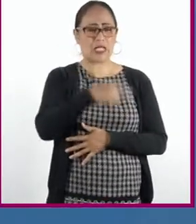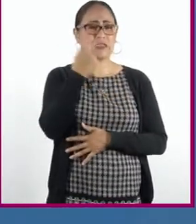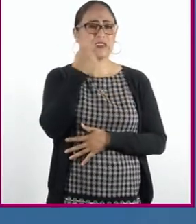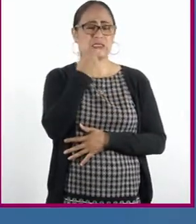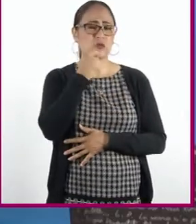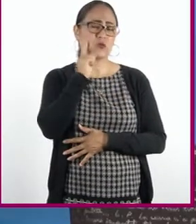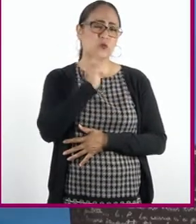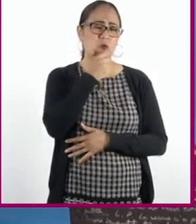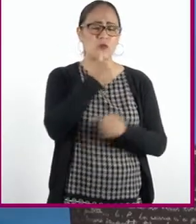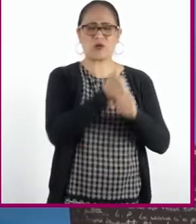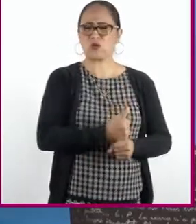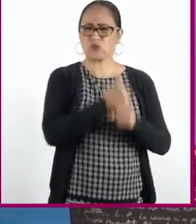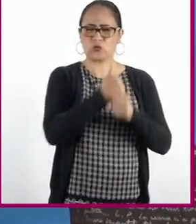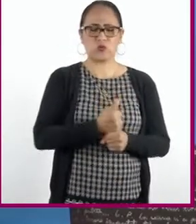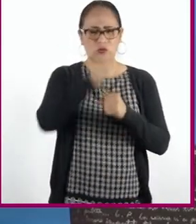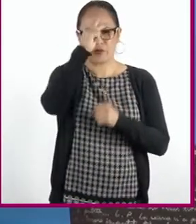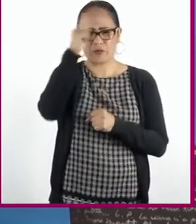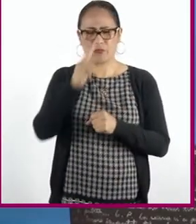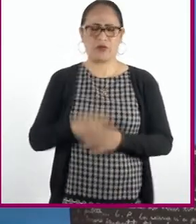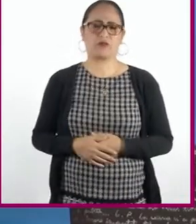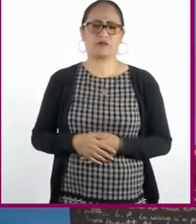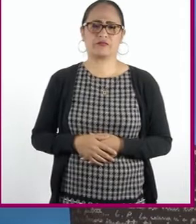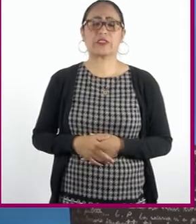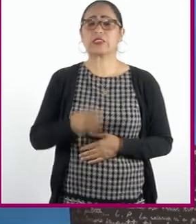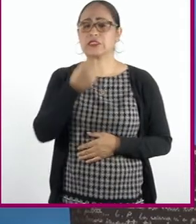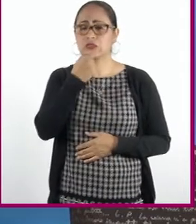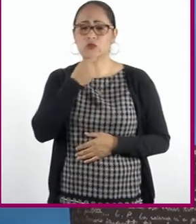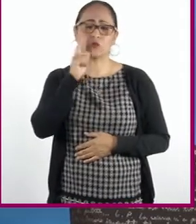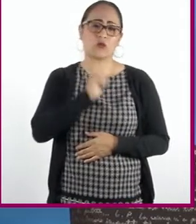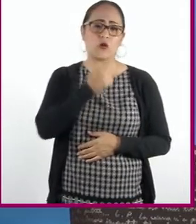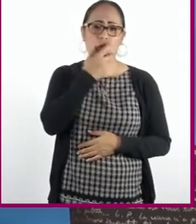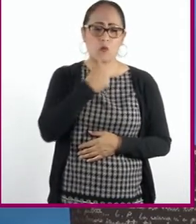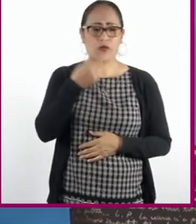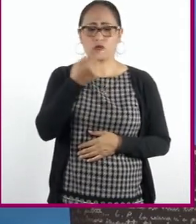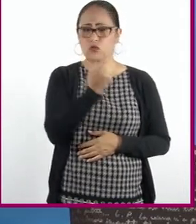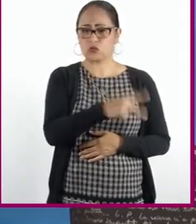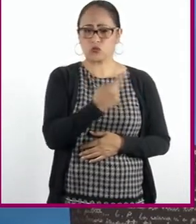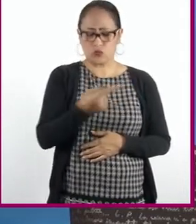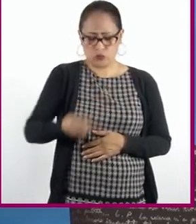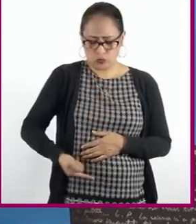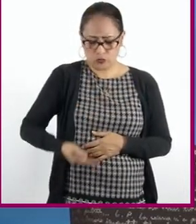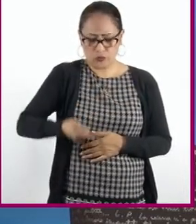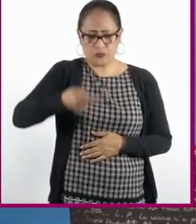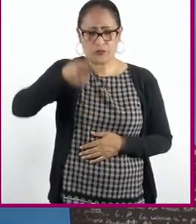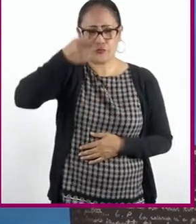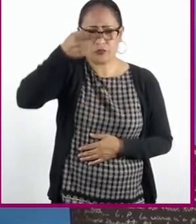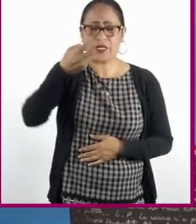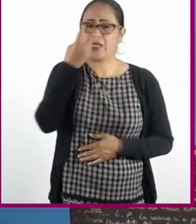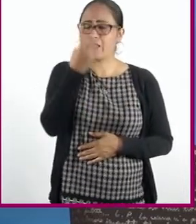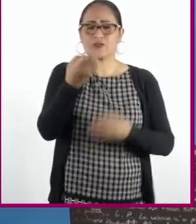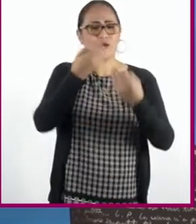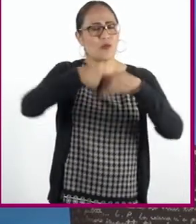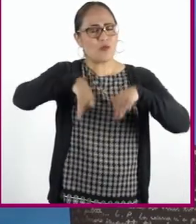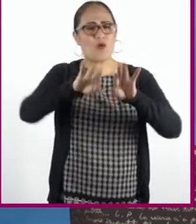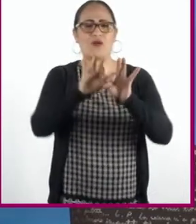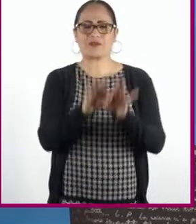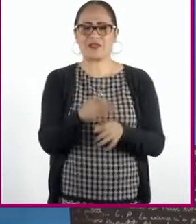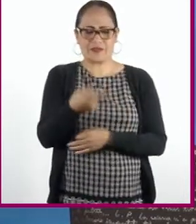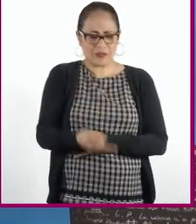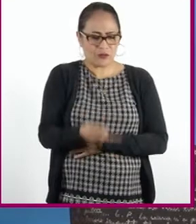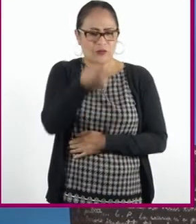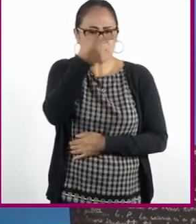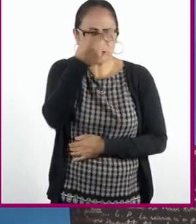sano desarrollo de las niñas y los niños es crucial para el futuro bienestar de cualquier sociedad. Debido a que